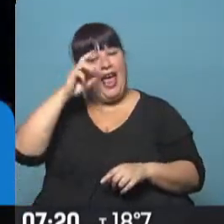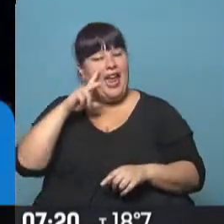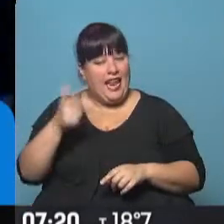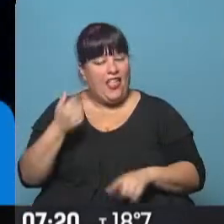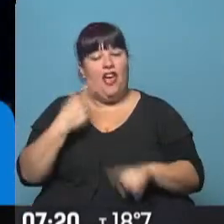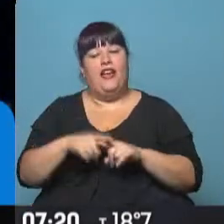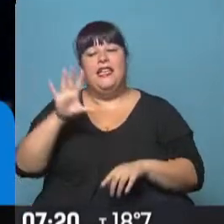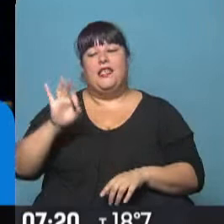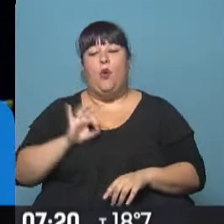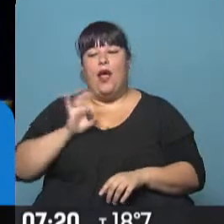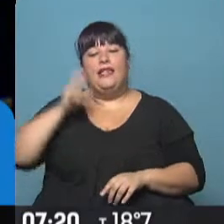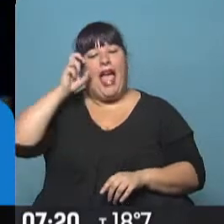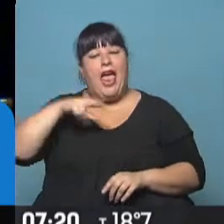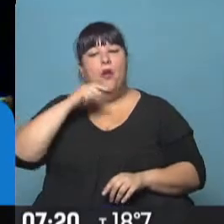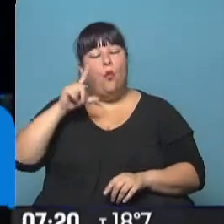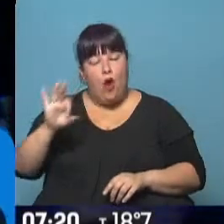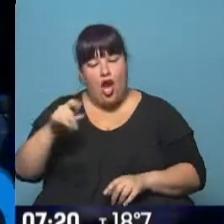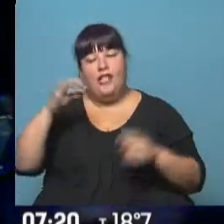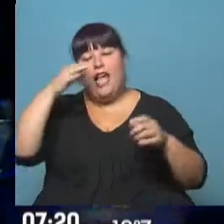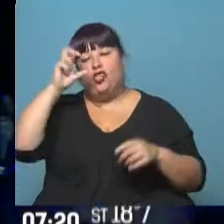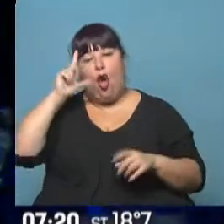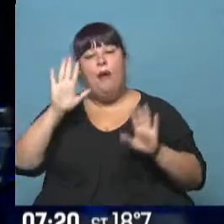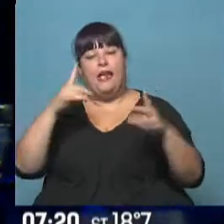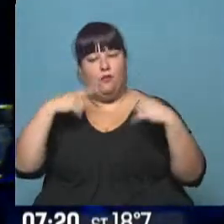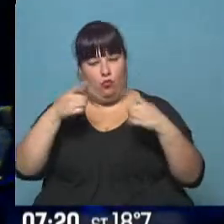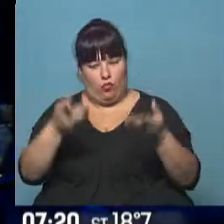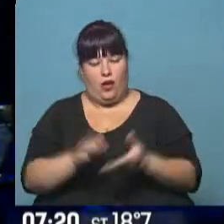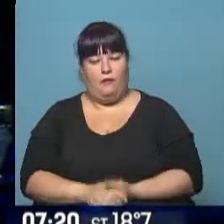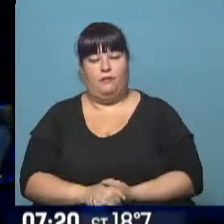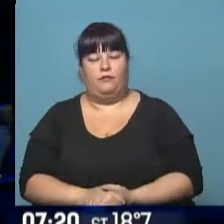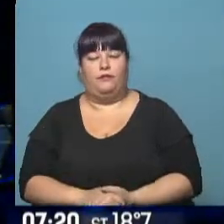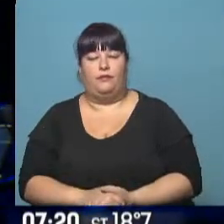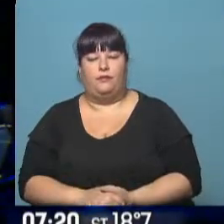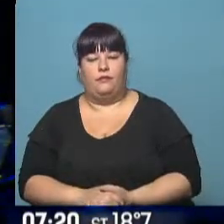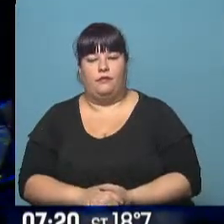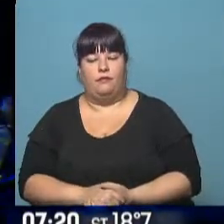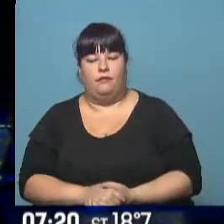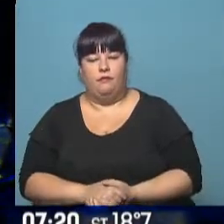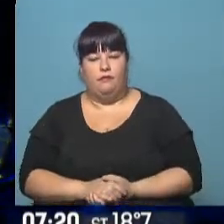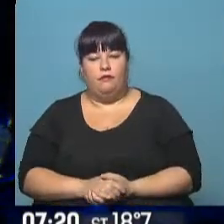presentando 50 en vuelo en el Teatro Ópera, donde sonó así. Yeah, we'll get some in the morning.